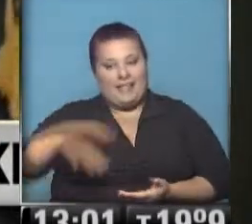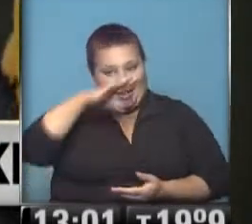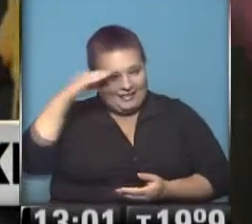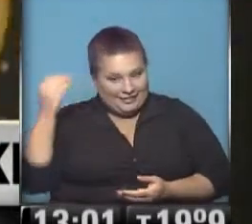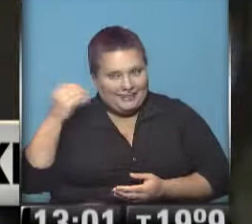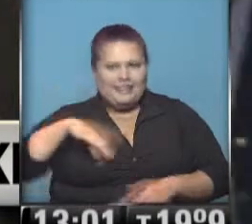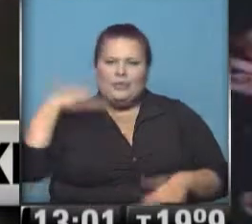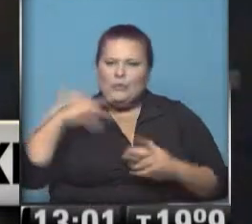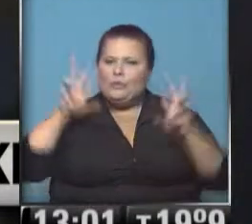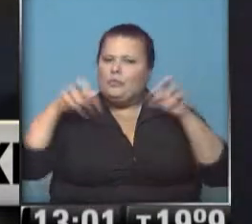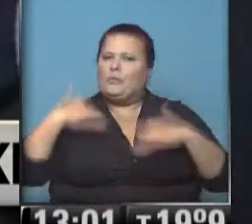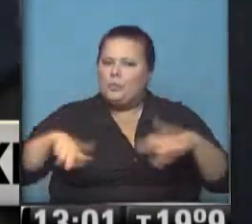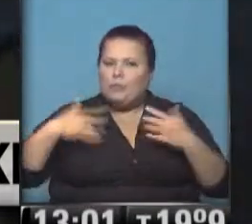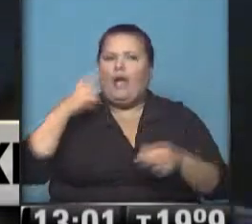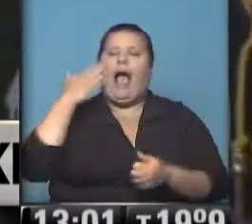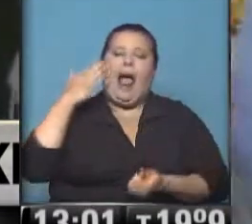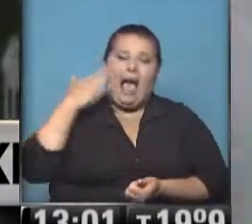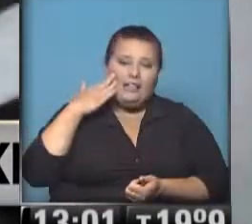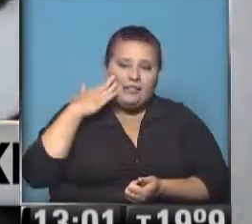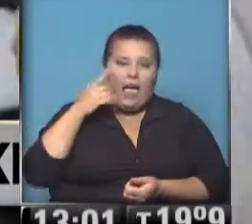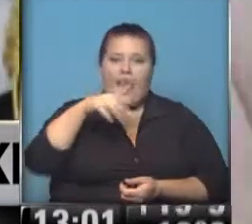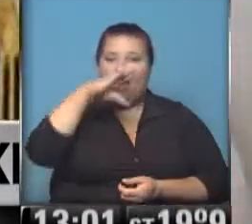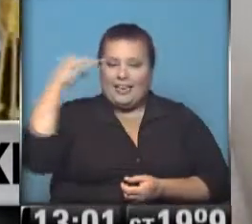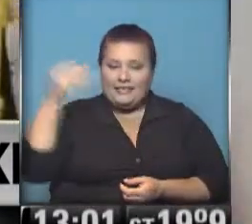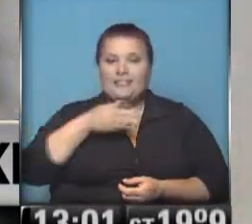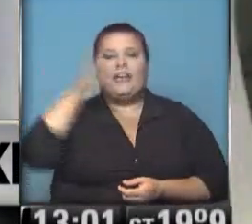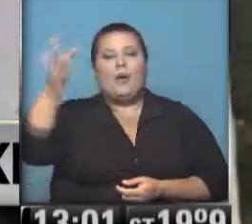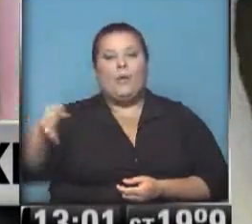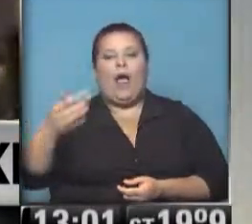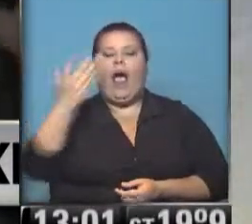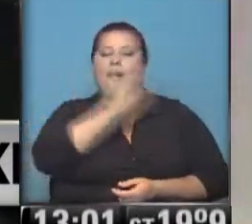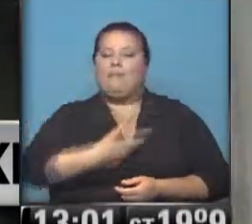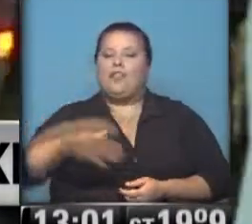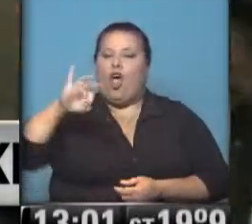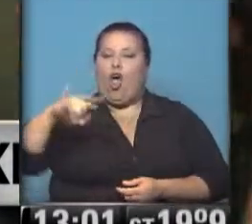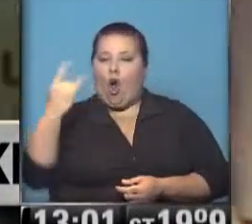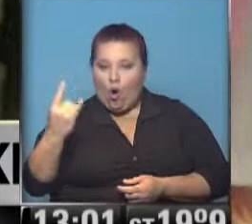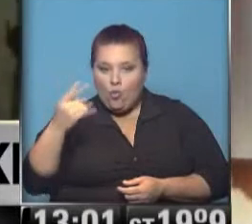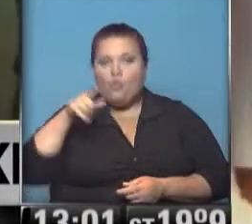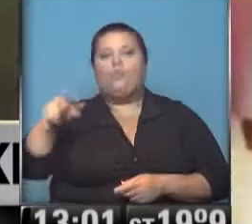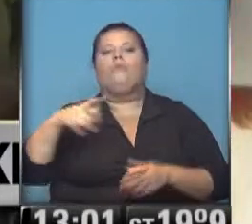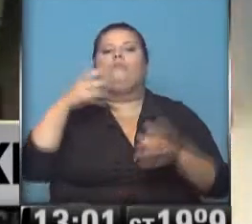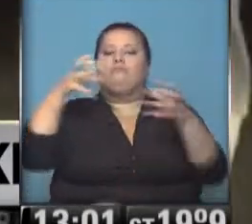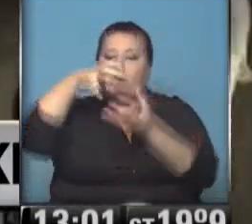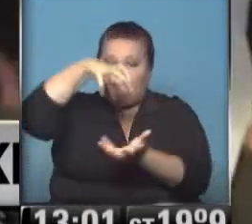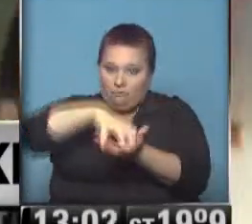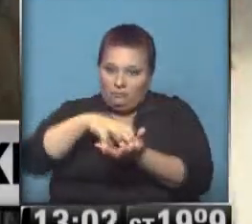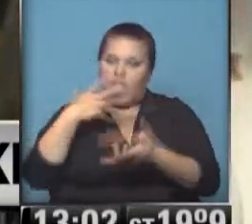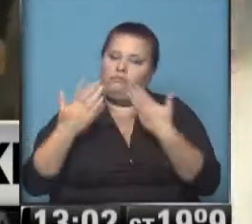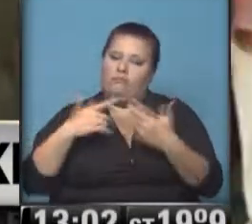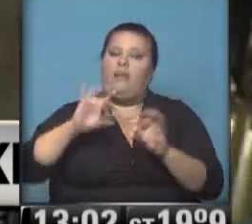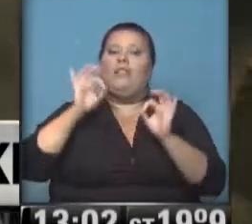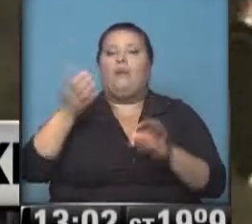una intensa actividad. Por la tarde, Cristina será recibida por el titular de la ONU, Ban Ki-moon, en la sede del organismo, luego de